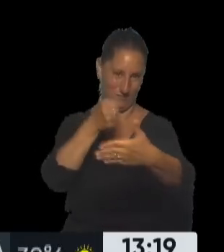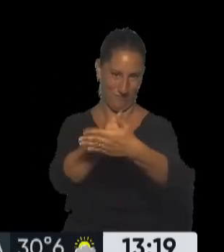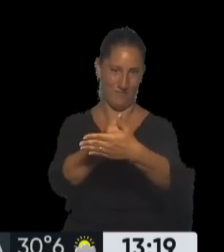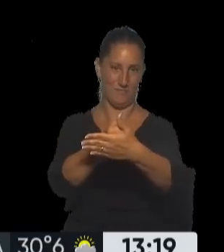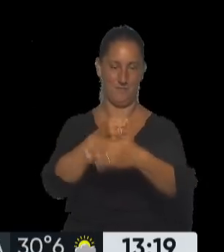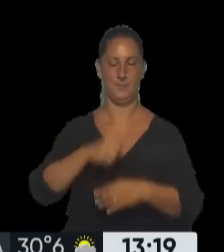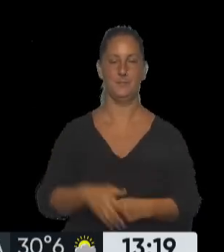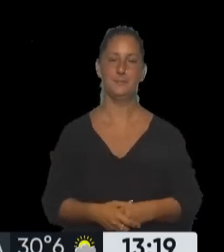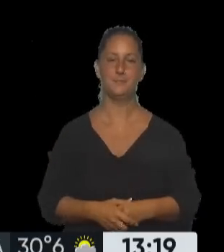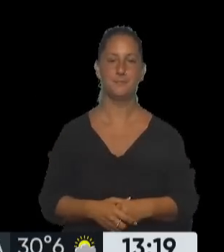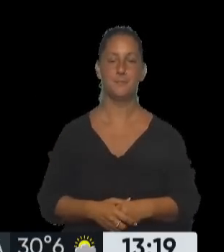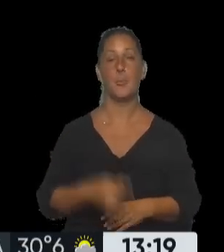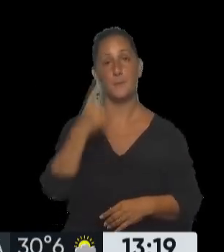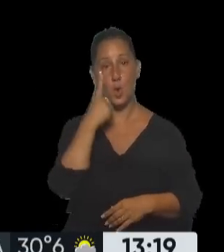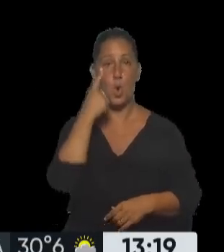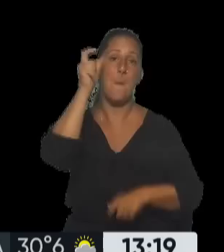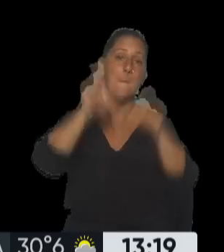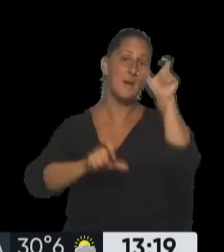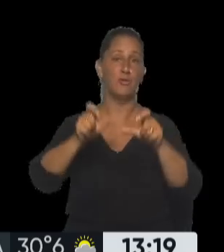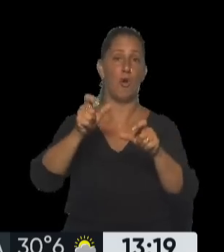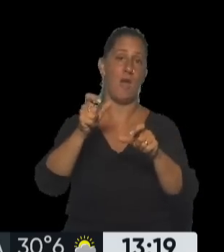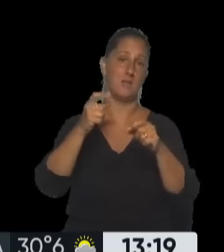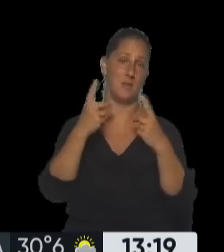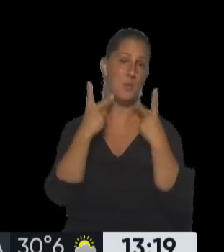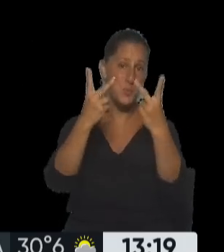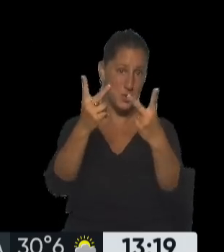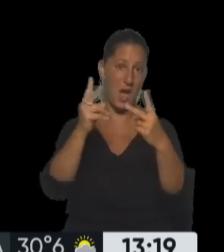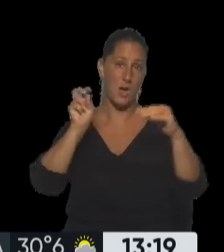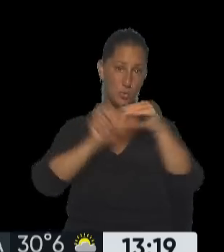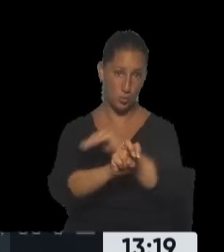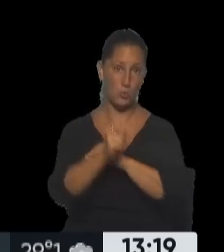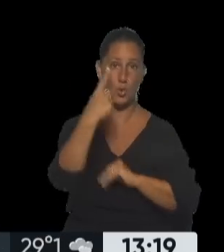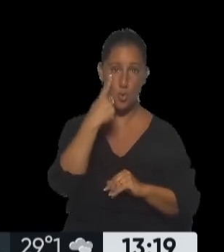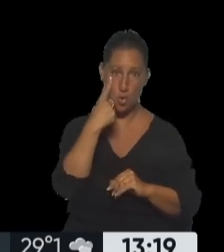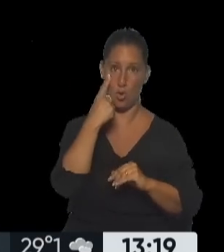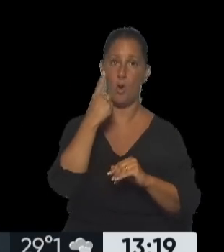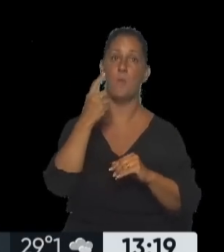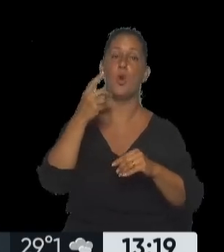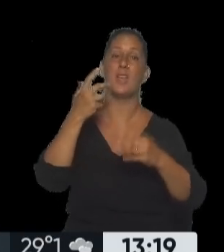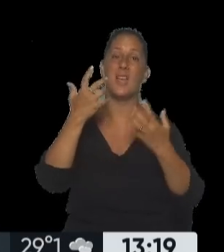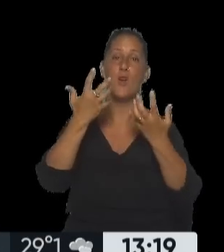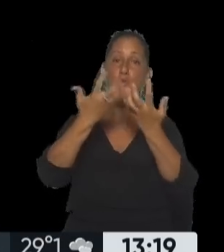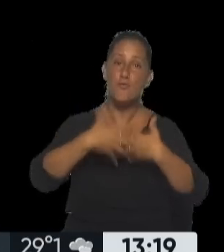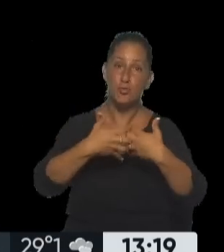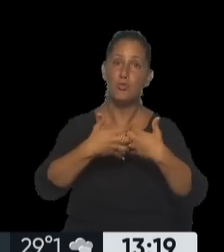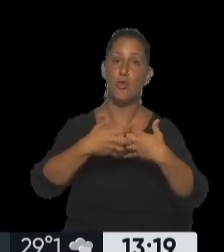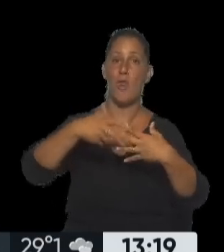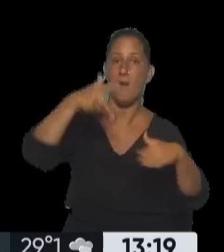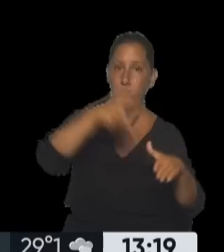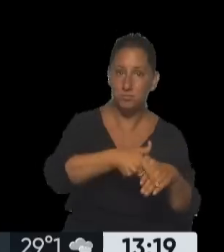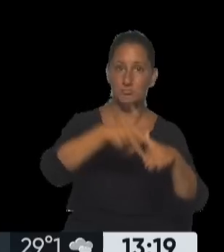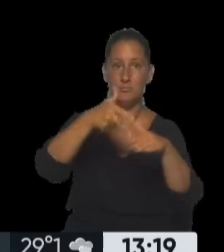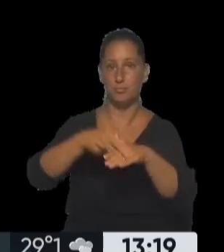la estación de retiro Así que atención para todos aquellos pasajeros que tengan que viajar porque el servicio está interrumpido por este procedimiento